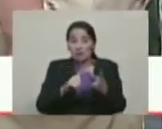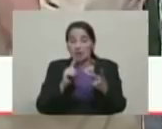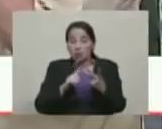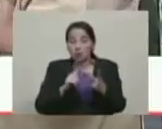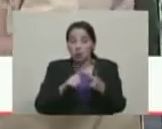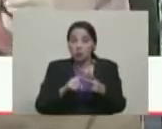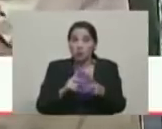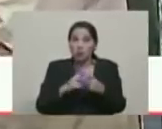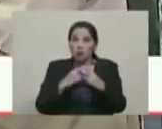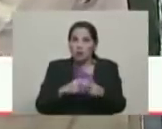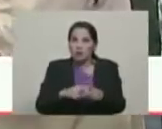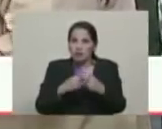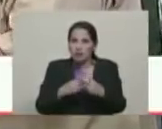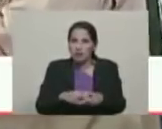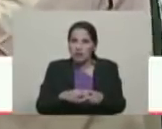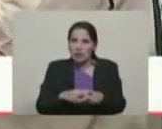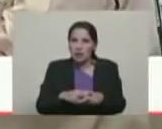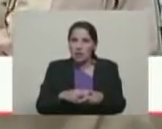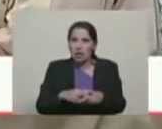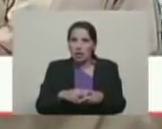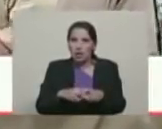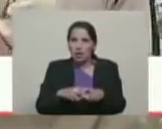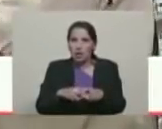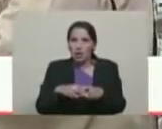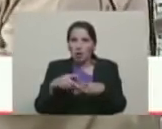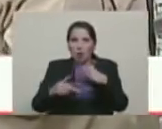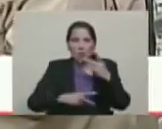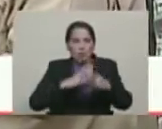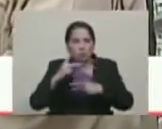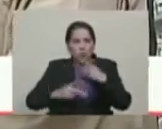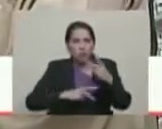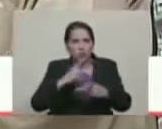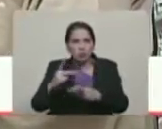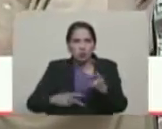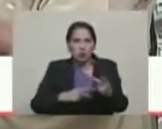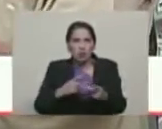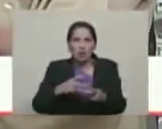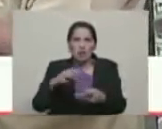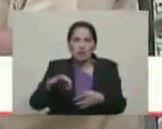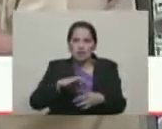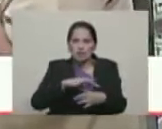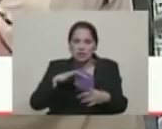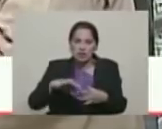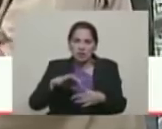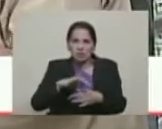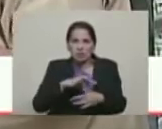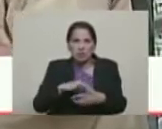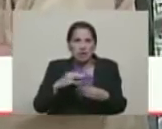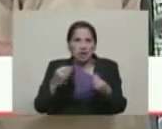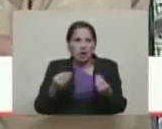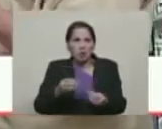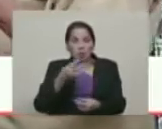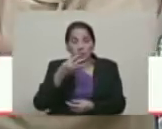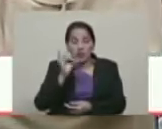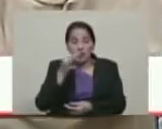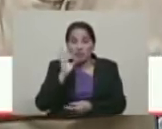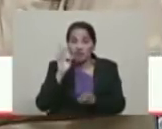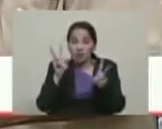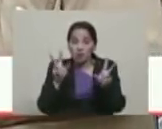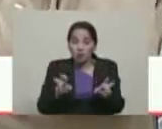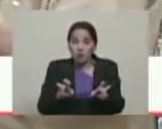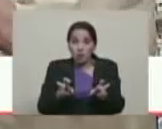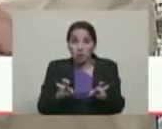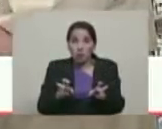de productores de semillas de café y viveristas, es decir, lo que tienen los viveros. Y vamos a certificar una nueva variedad de café que tiene